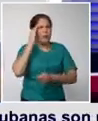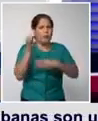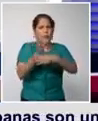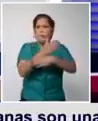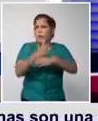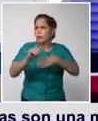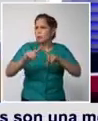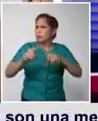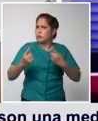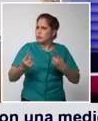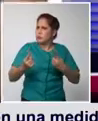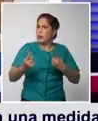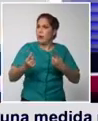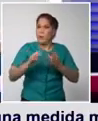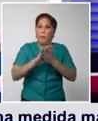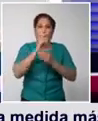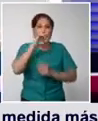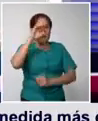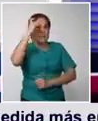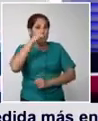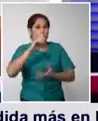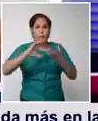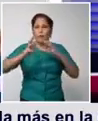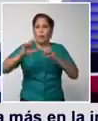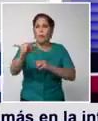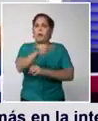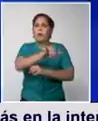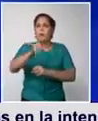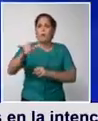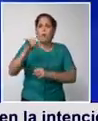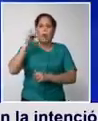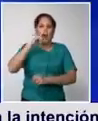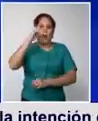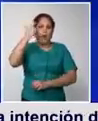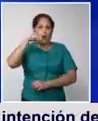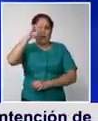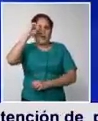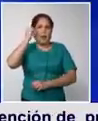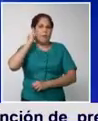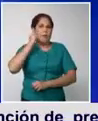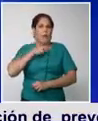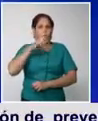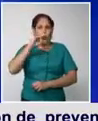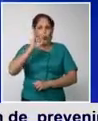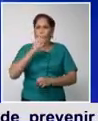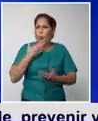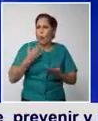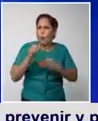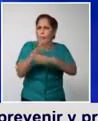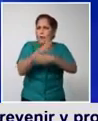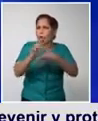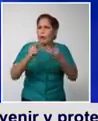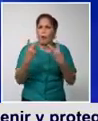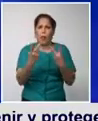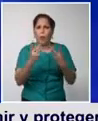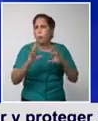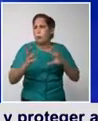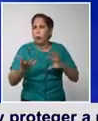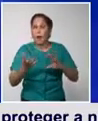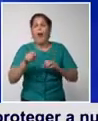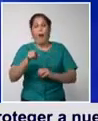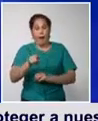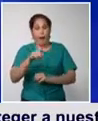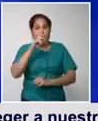bueno, Mambisa tiene el mismo esquema, pero ¿en cuál se basa en qué detalle se basa su nasalferón